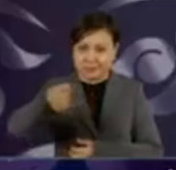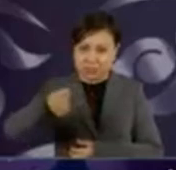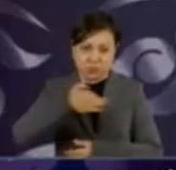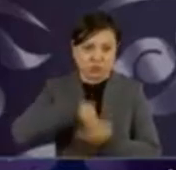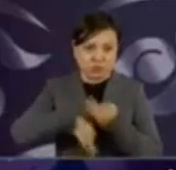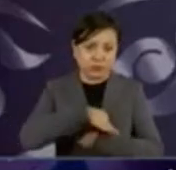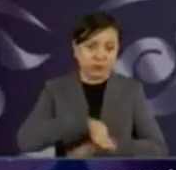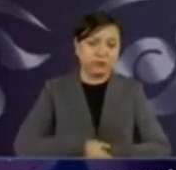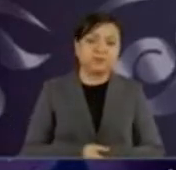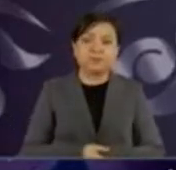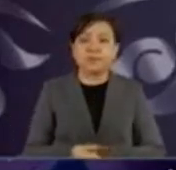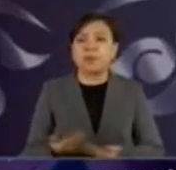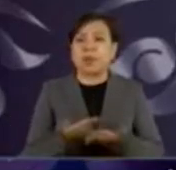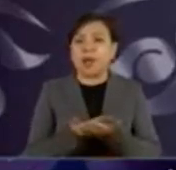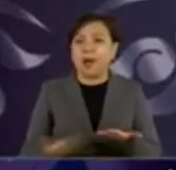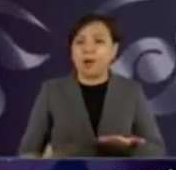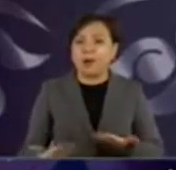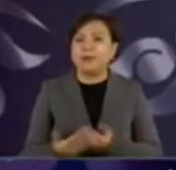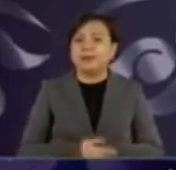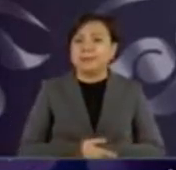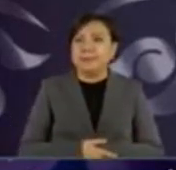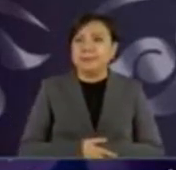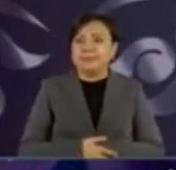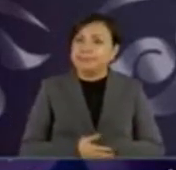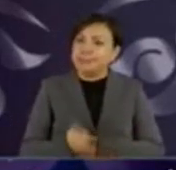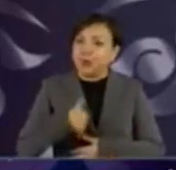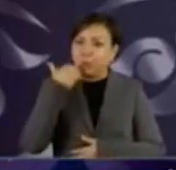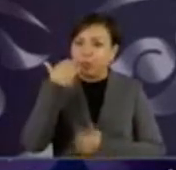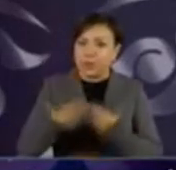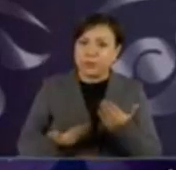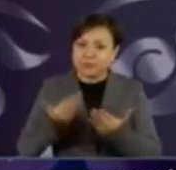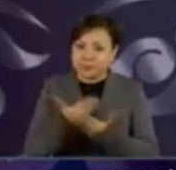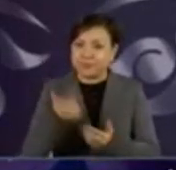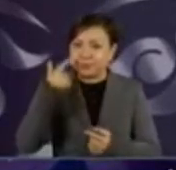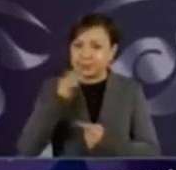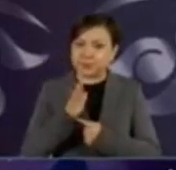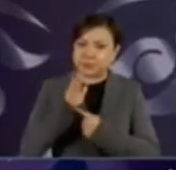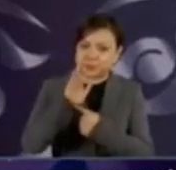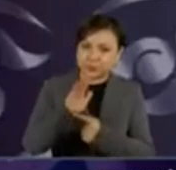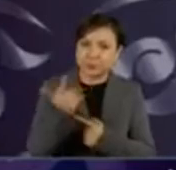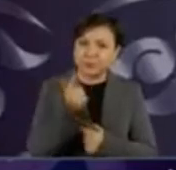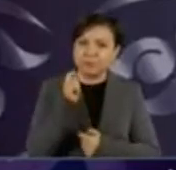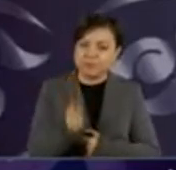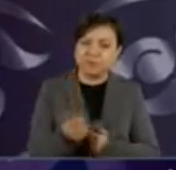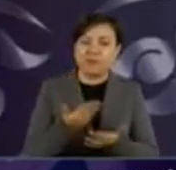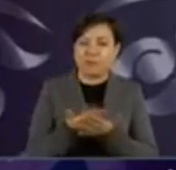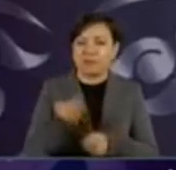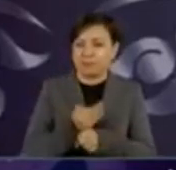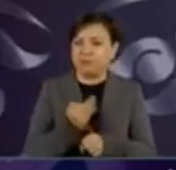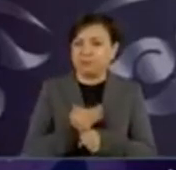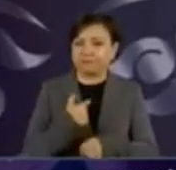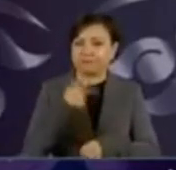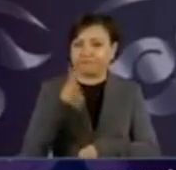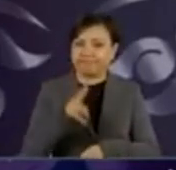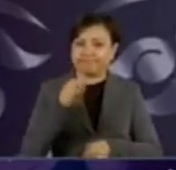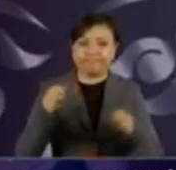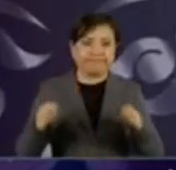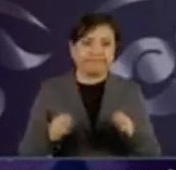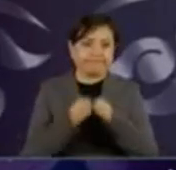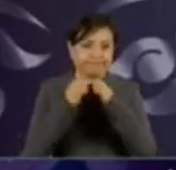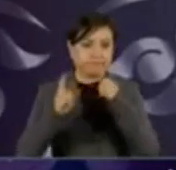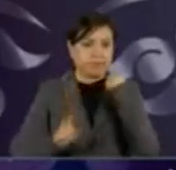la iniciativa que ya tuvo usted a bien leer, presidenta, el título, porque enfrentamos unas condiciones en nuestro